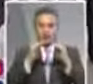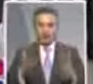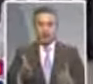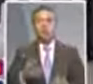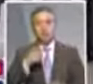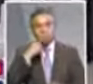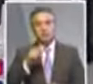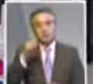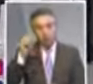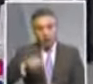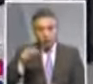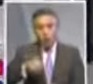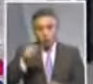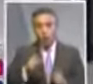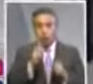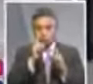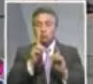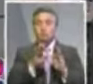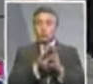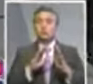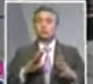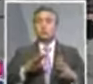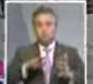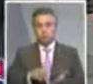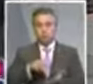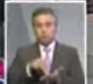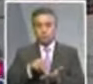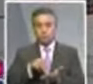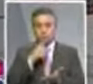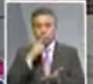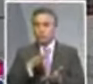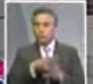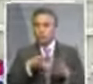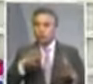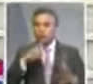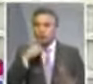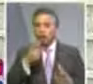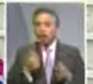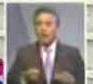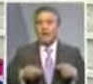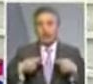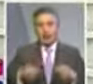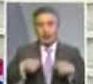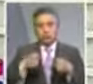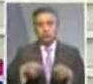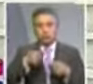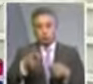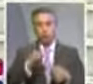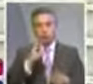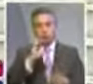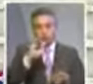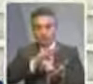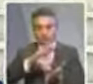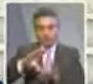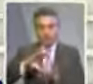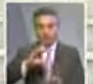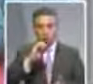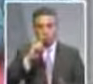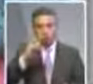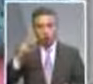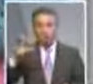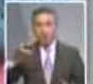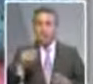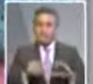año, un monto por debajo de los $3,332 que destinan en promedio los países de la OCDE. Una diferencia